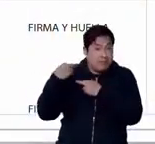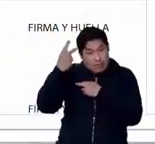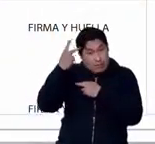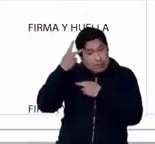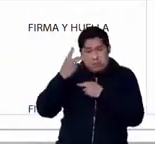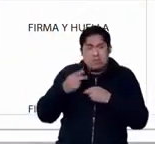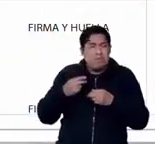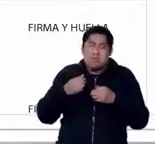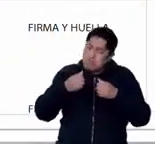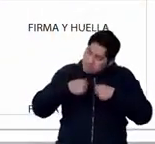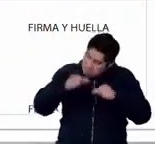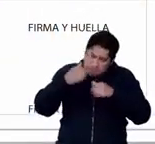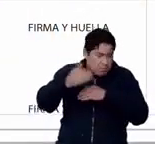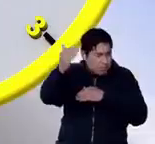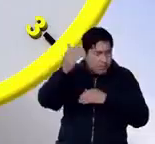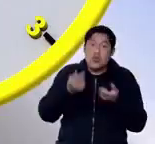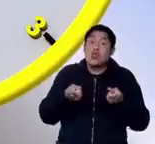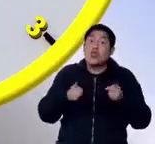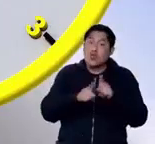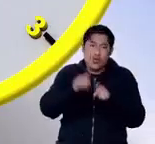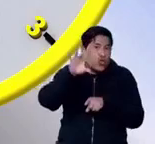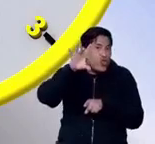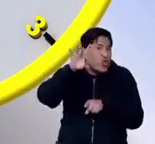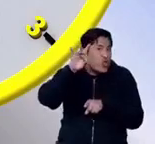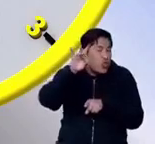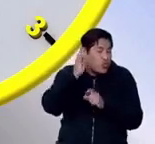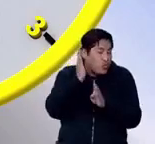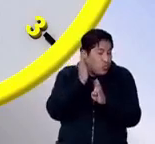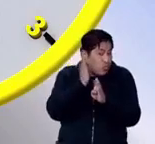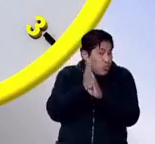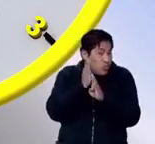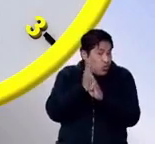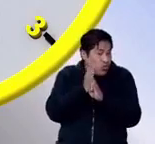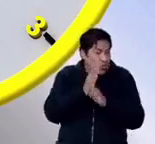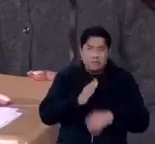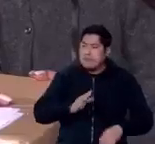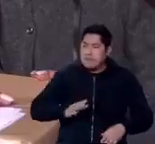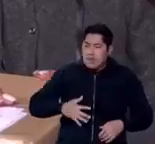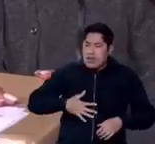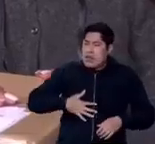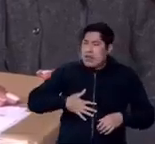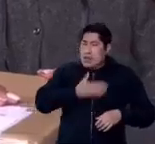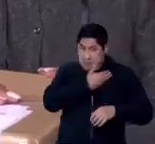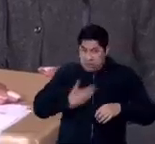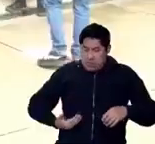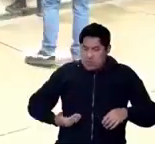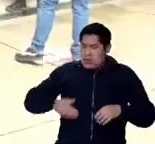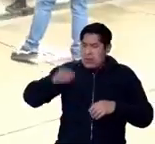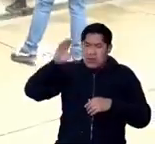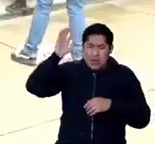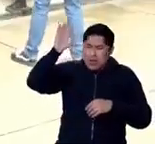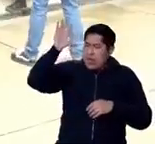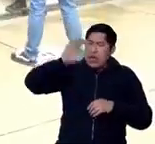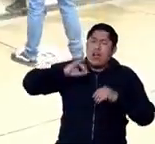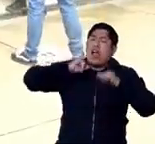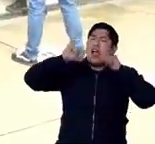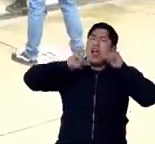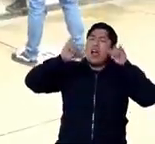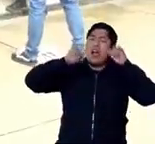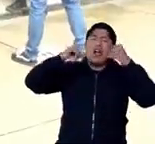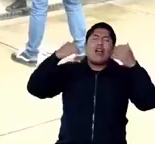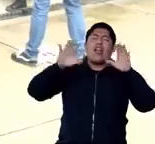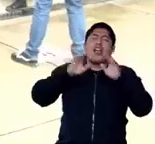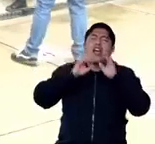el funcionamiento de la mesa. Cuando el reloj marque las 8, la presidenta o presidente de mesa debe dar inicio a la votación